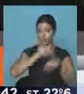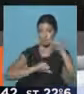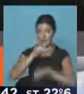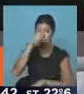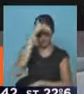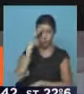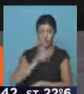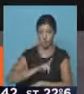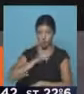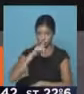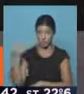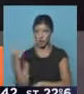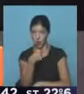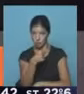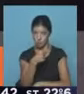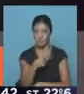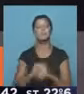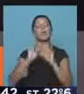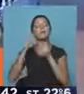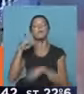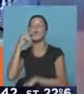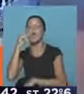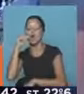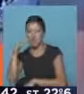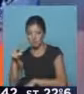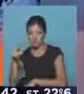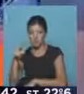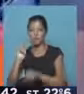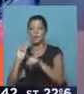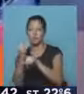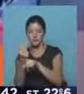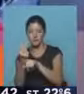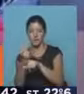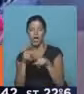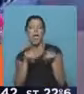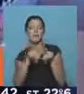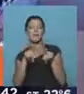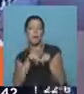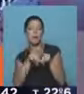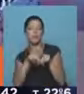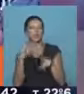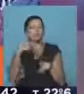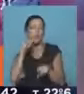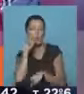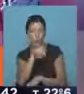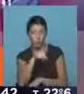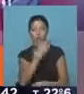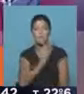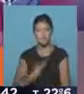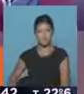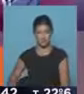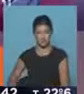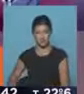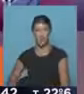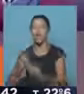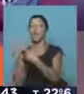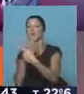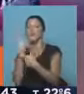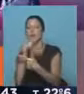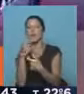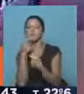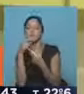lado, el asesinato en Kuala Lumpur de Kim Jong-nam, medio hermano del líder norcoreano, llevado adelante por dos mujeres que lo